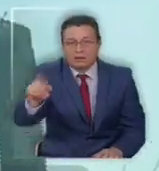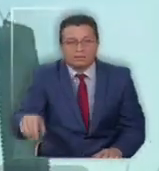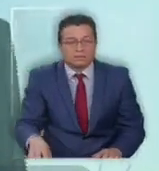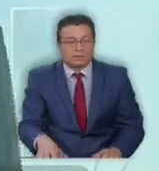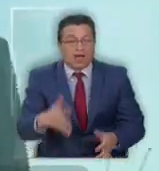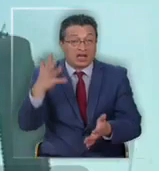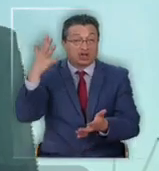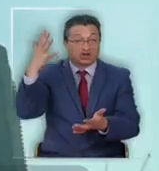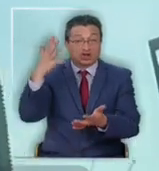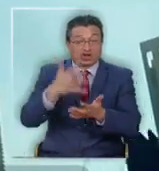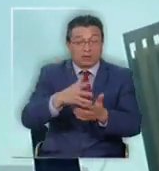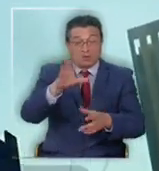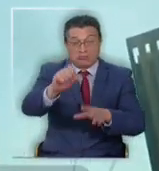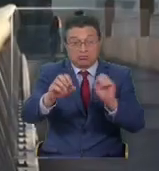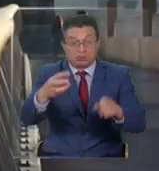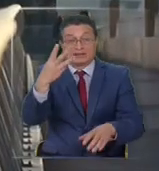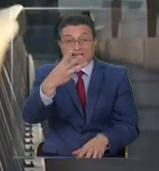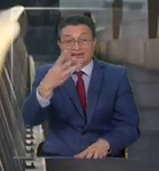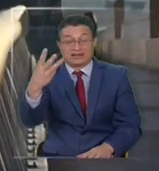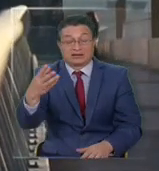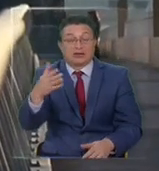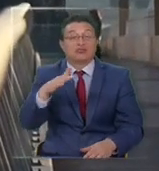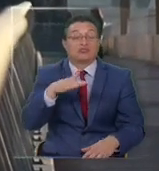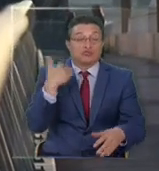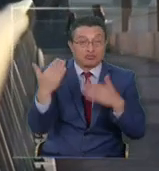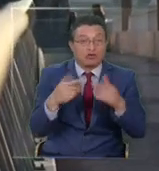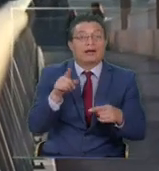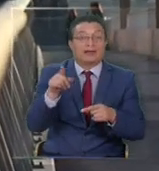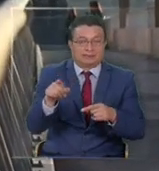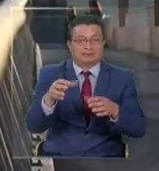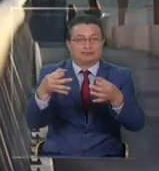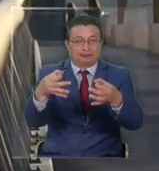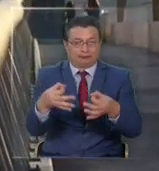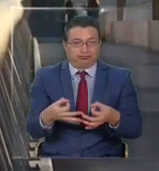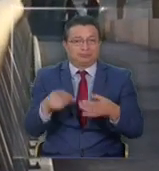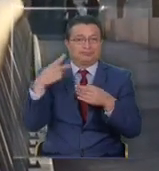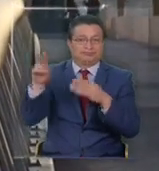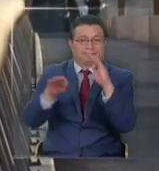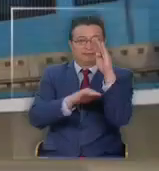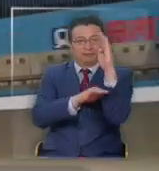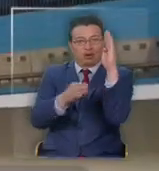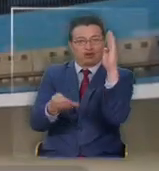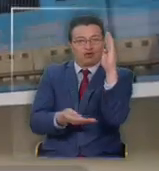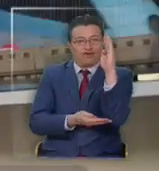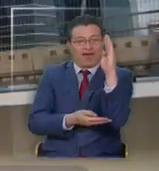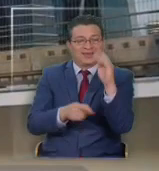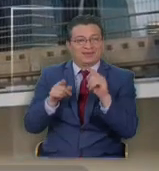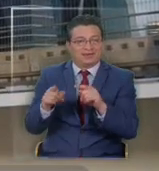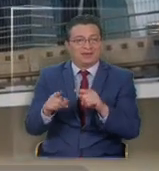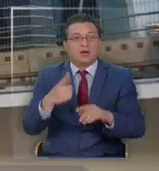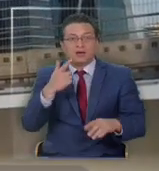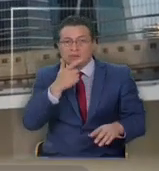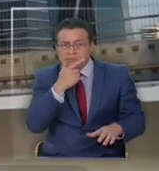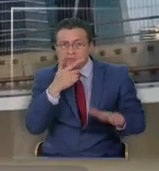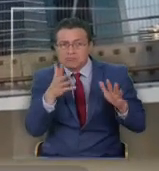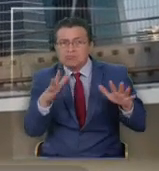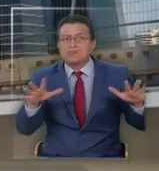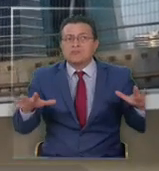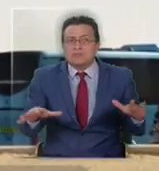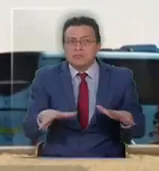5.000 casos y 33 fallecidos. Esas son las cifras en Dubái, Emirato, que ha apostado por la estrategia